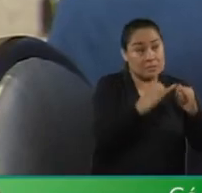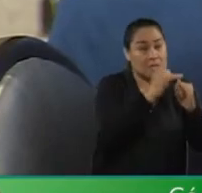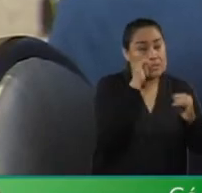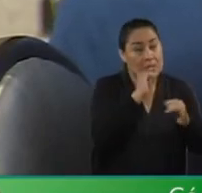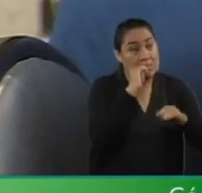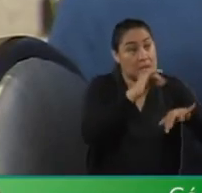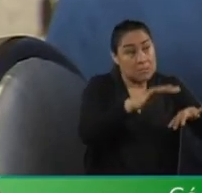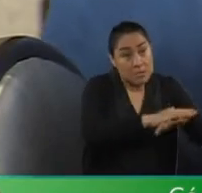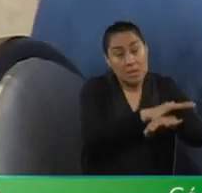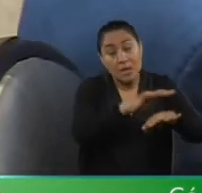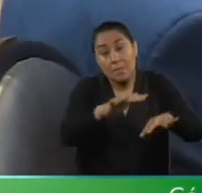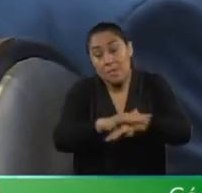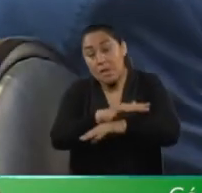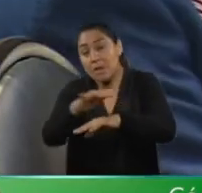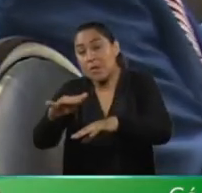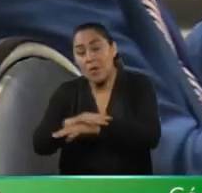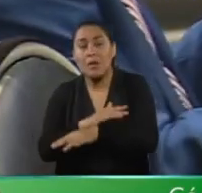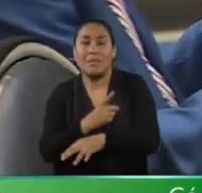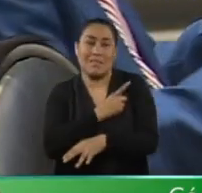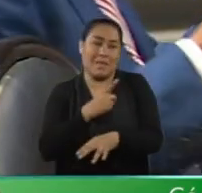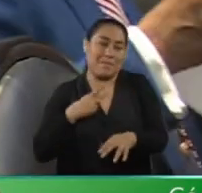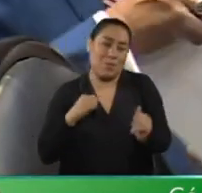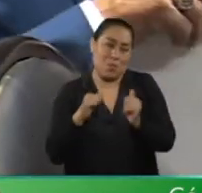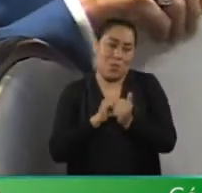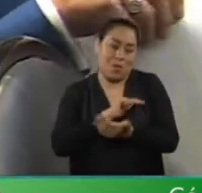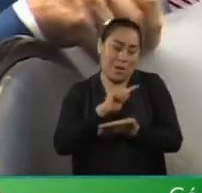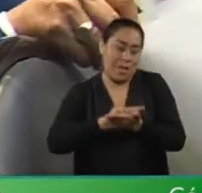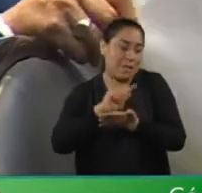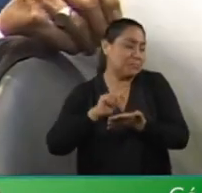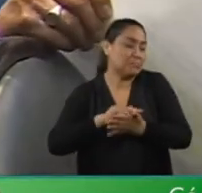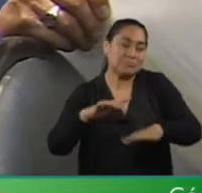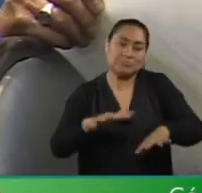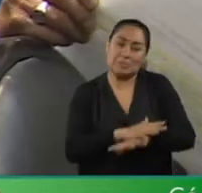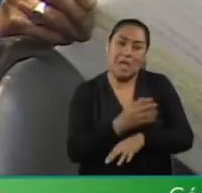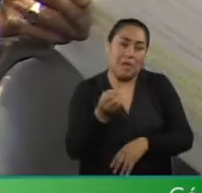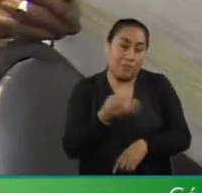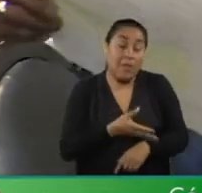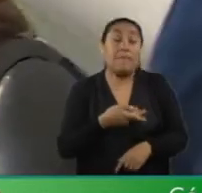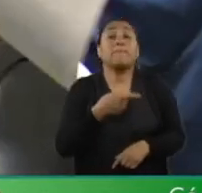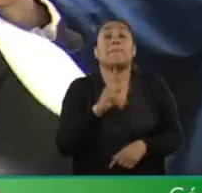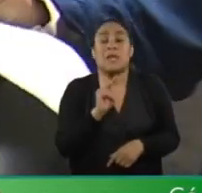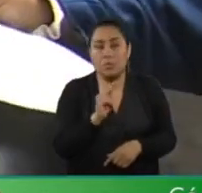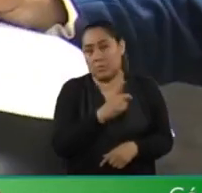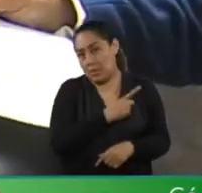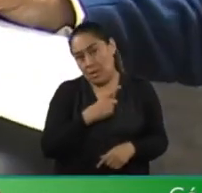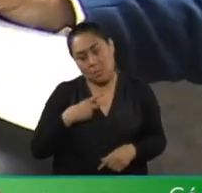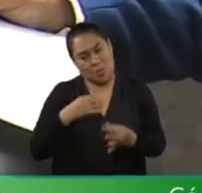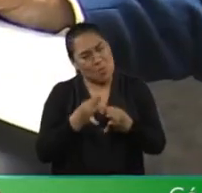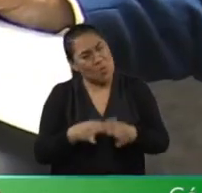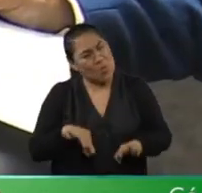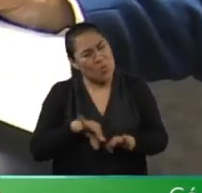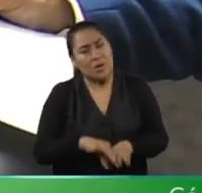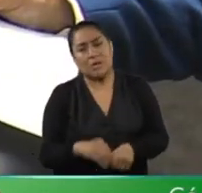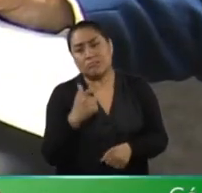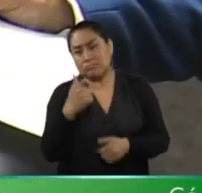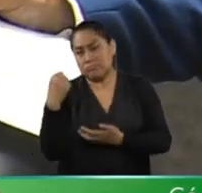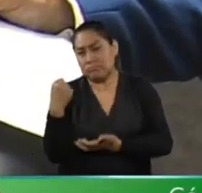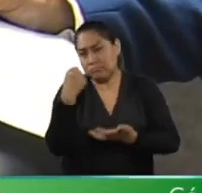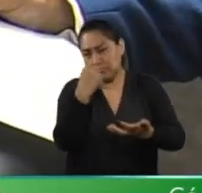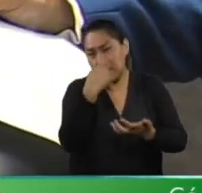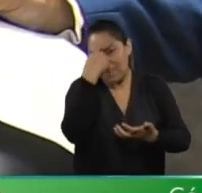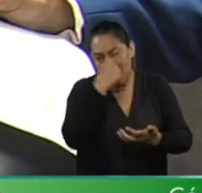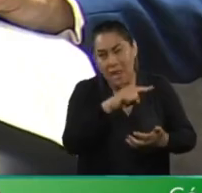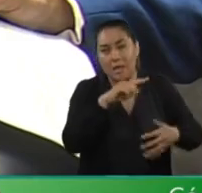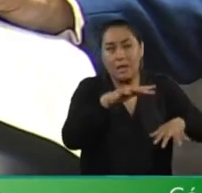no solo requiere una transformación jurídica, es necesario también contar con recursos suficientes para modificar